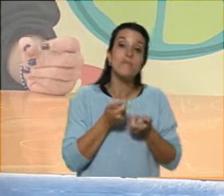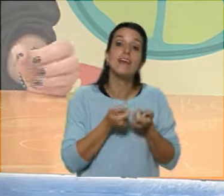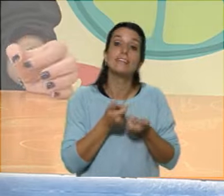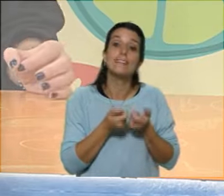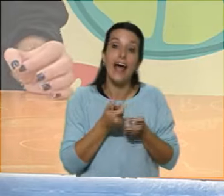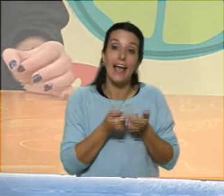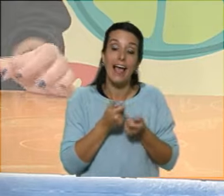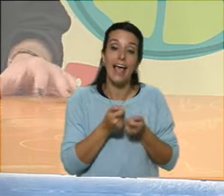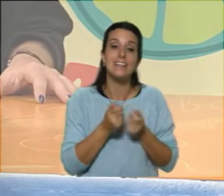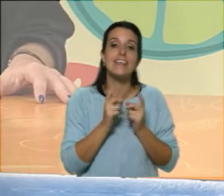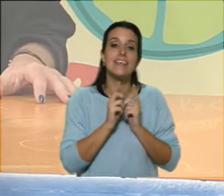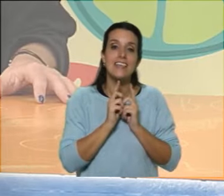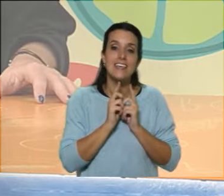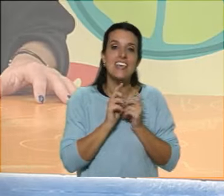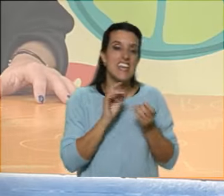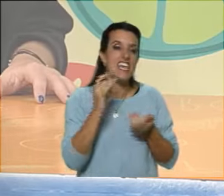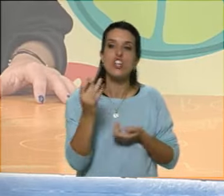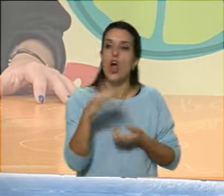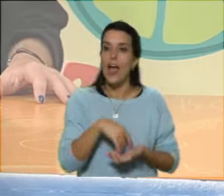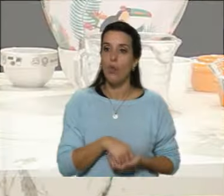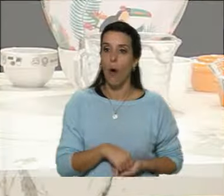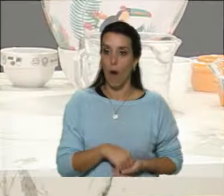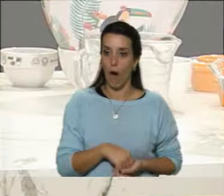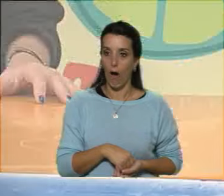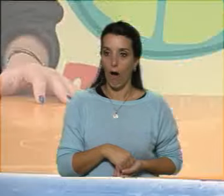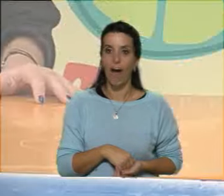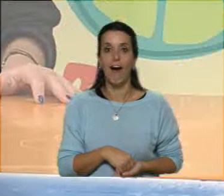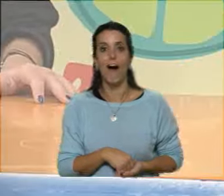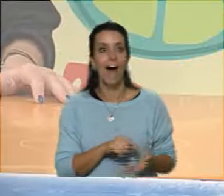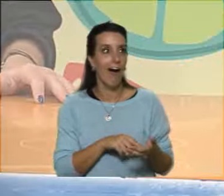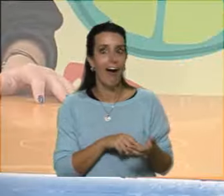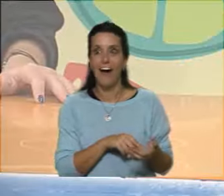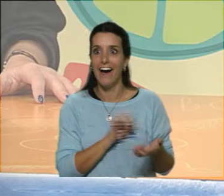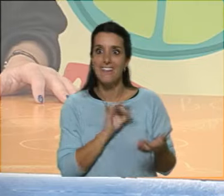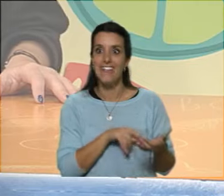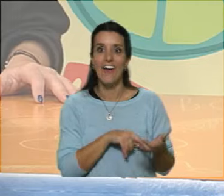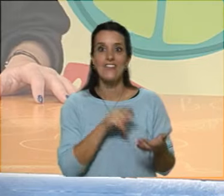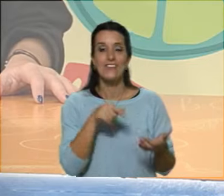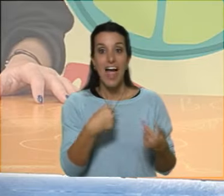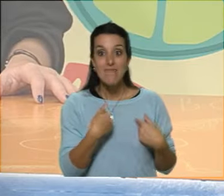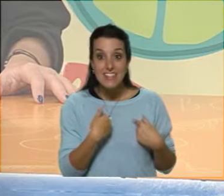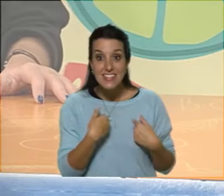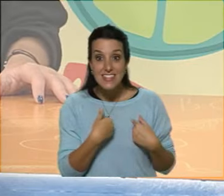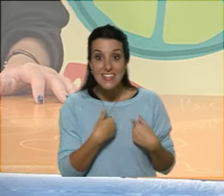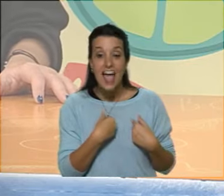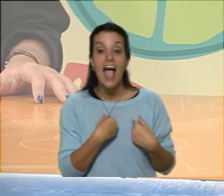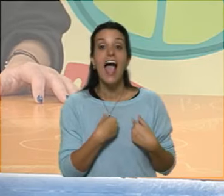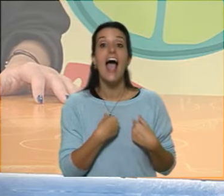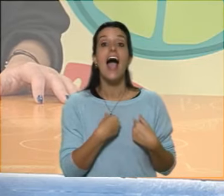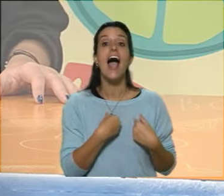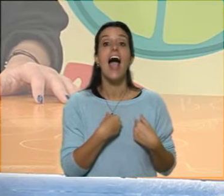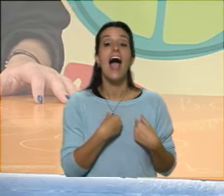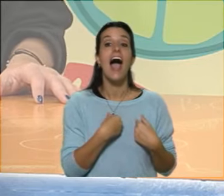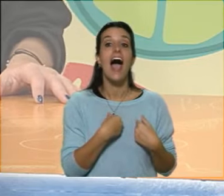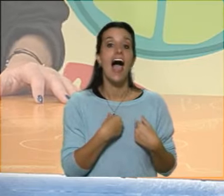mensajes me han sido ignorados. No sé, ¡oh! Bueno, a besos. Ahí eran hacia mí. ¡Claro! Ah, bueno, tampoco fueron muy